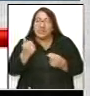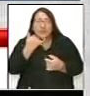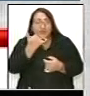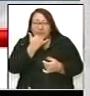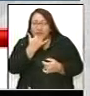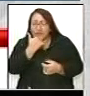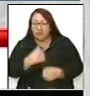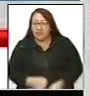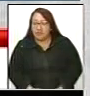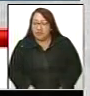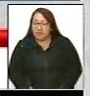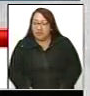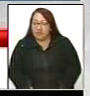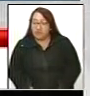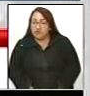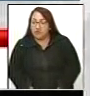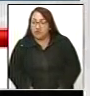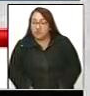muchos ejemplos.